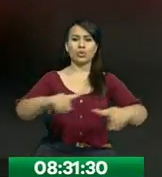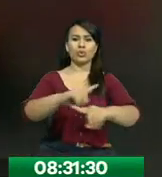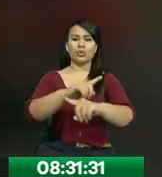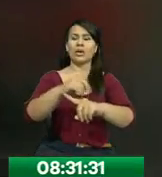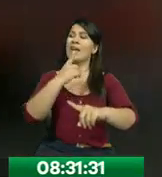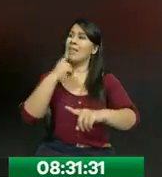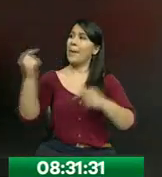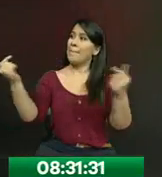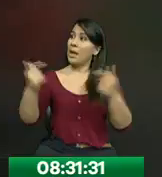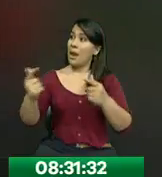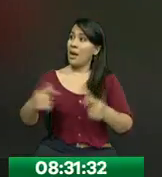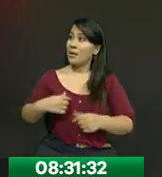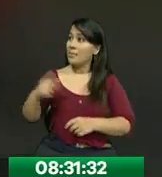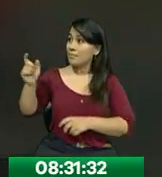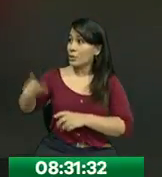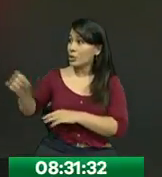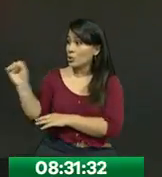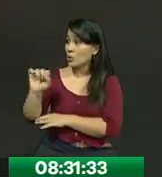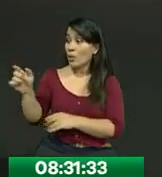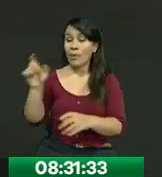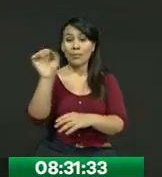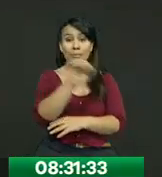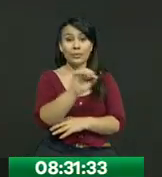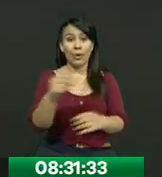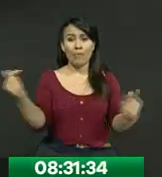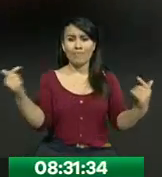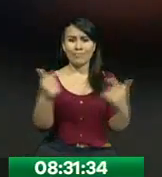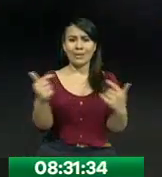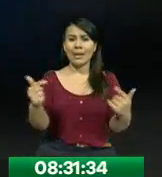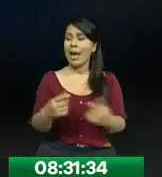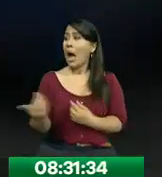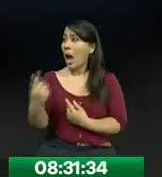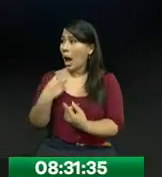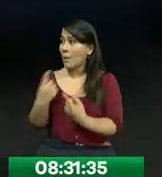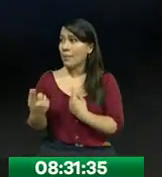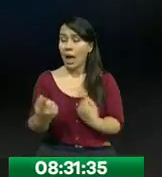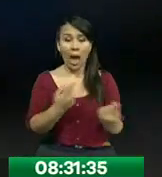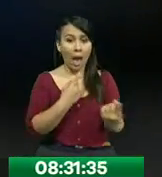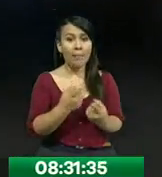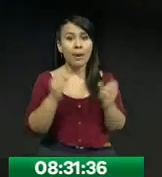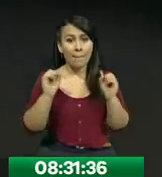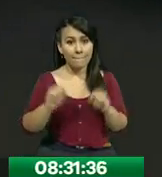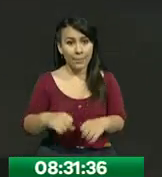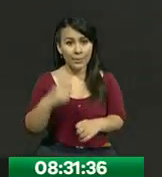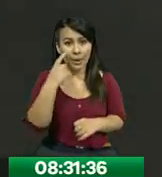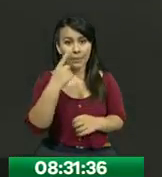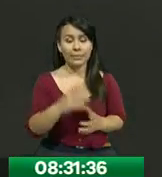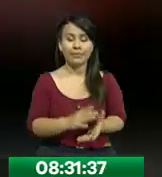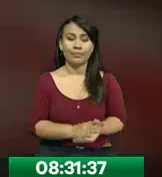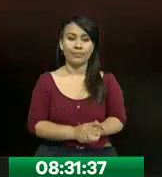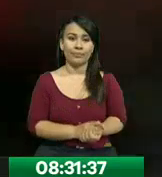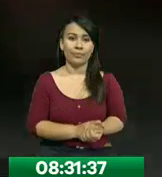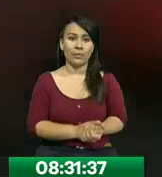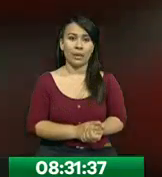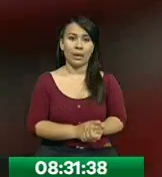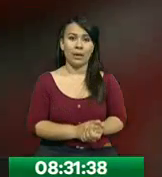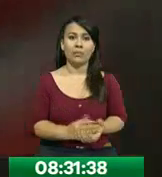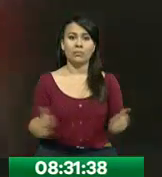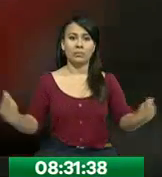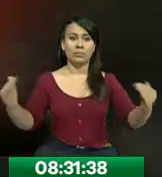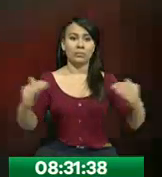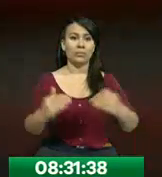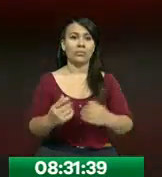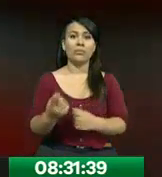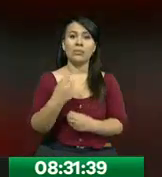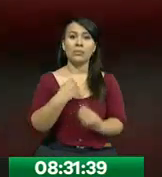En el video se observa a los conductores y ayudantes de dos buses detener su marcha en media calle para pelear y discutir, mientras los pasajeros